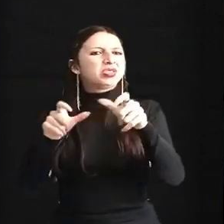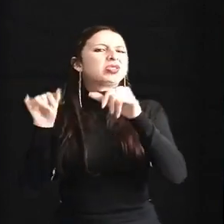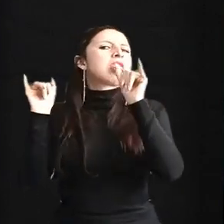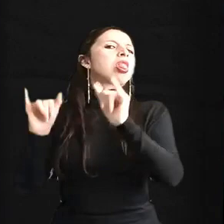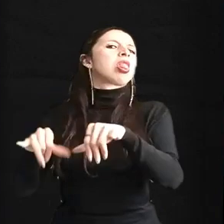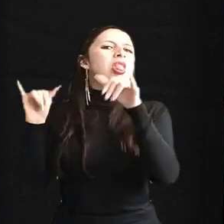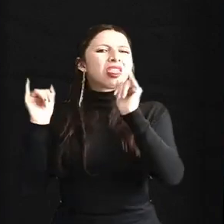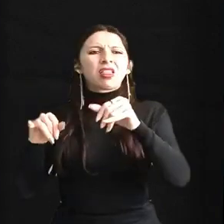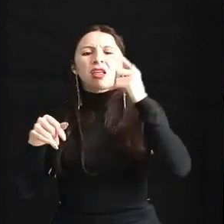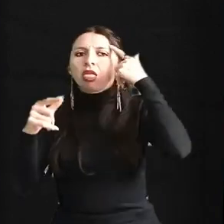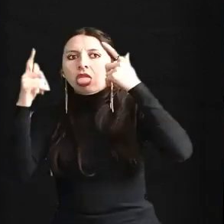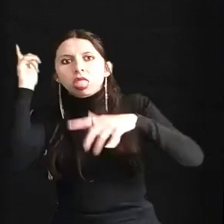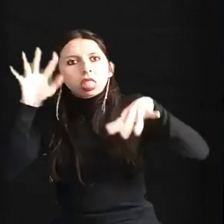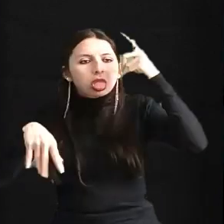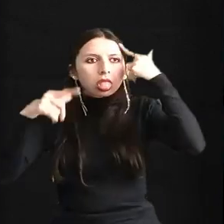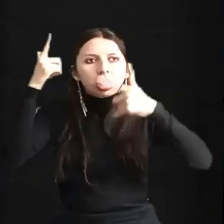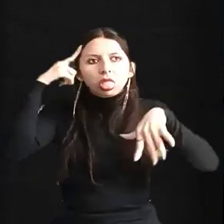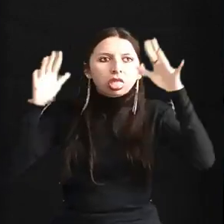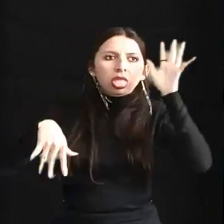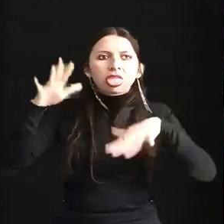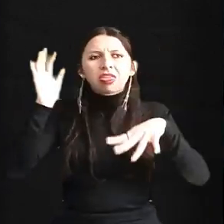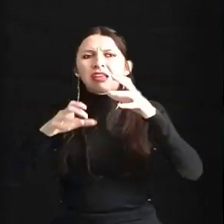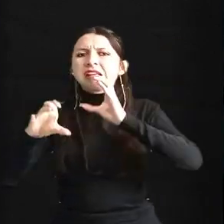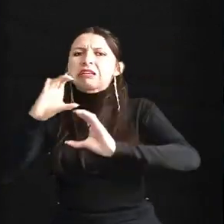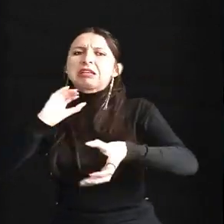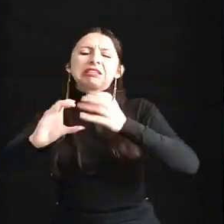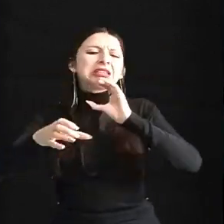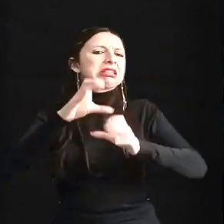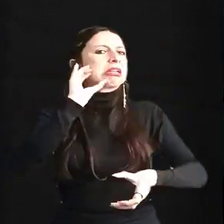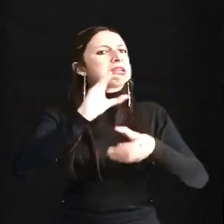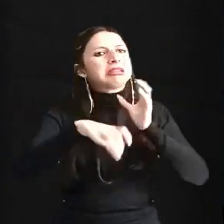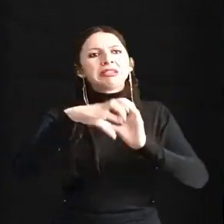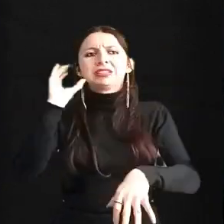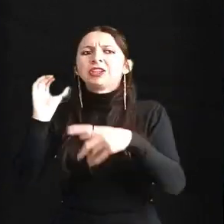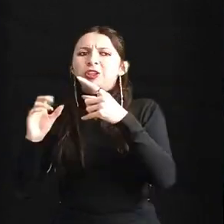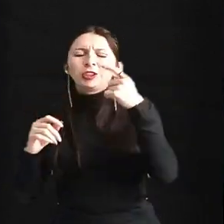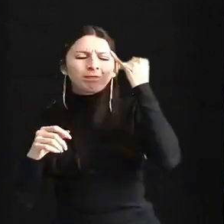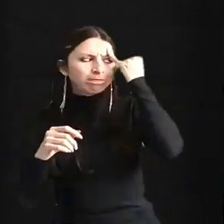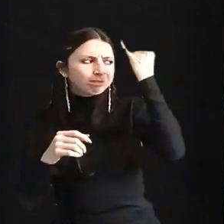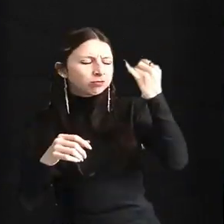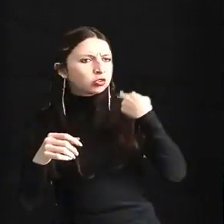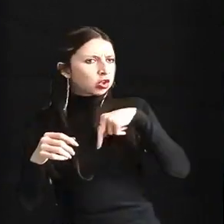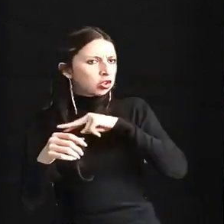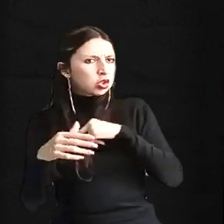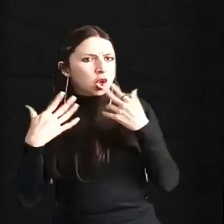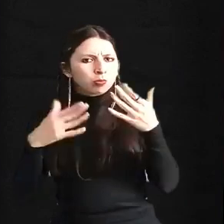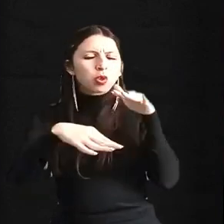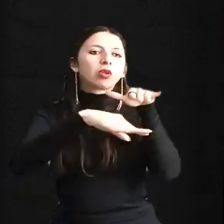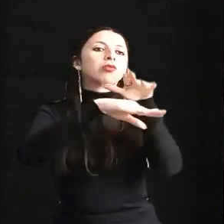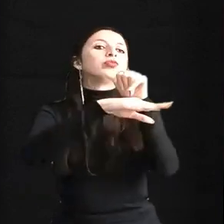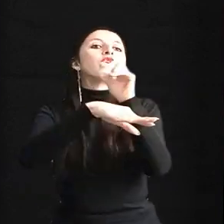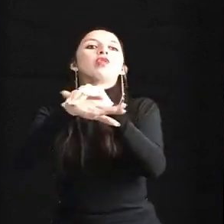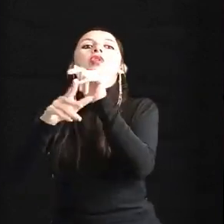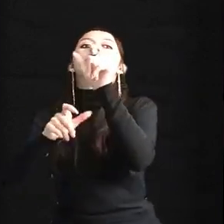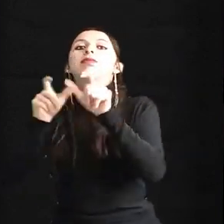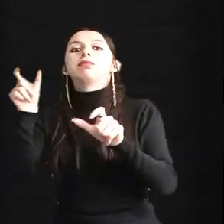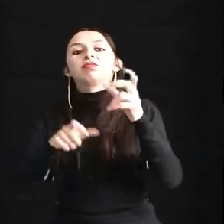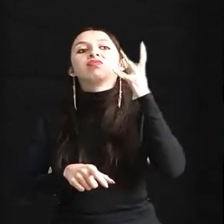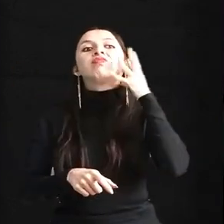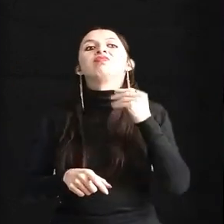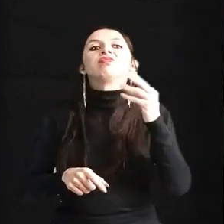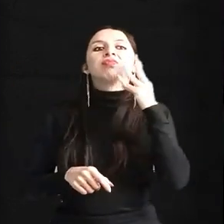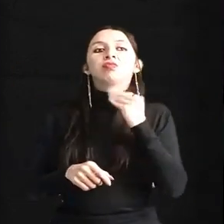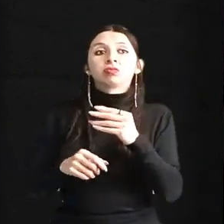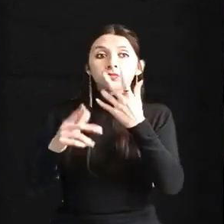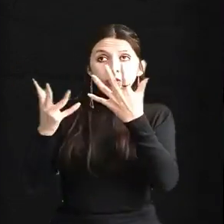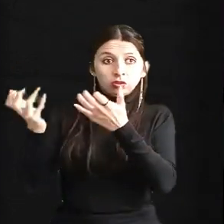demasiadas desinformaciones en el ambiente entonces surgió la iniciativa de invitar a expertos en el área que contaran